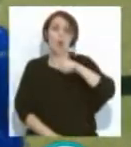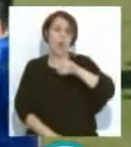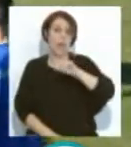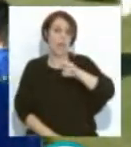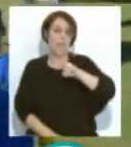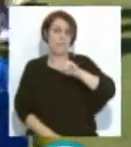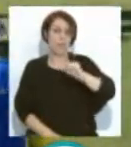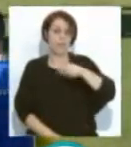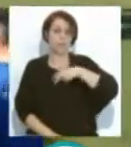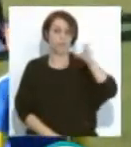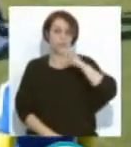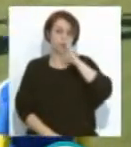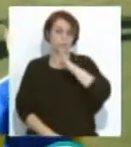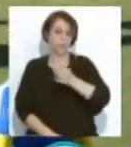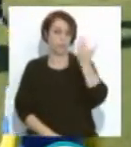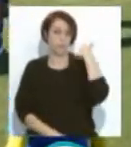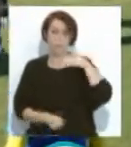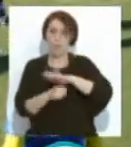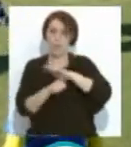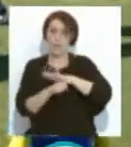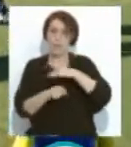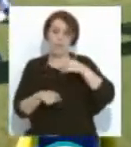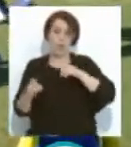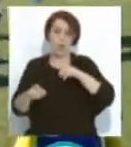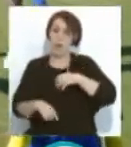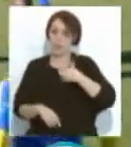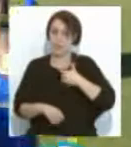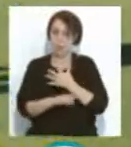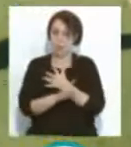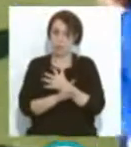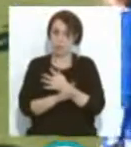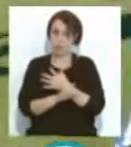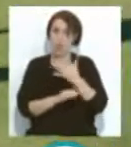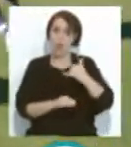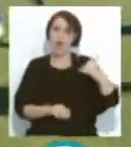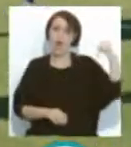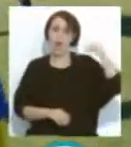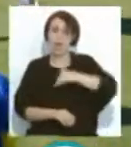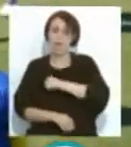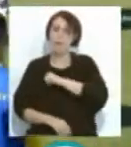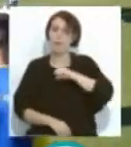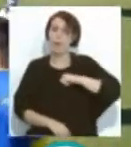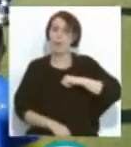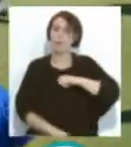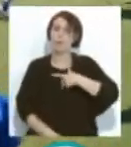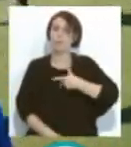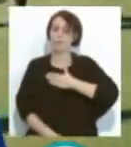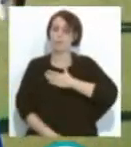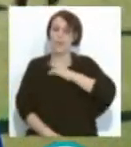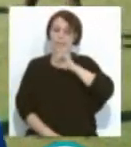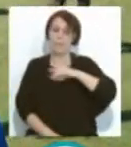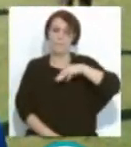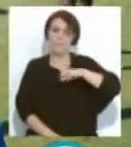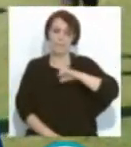jugó el pasado martes la selección argentina, en el avión privado que tiene Lionel Messi.